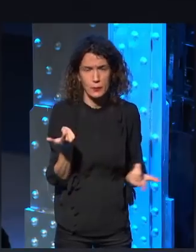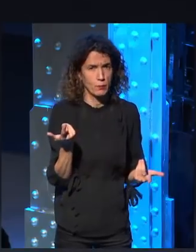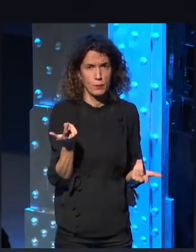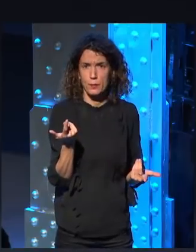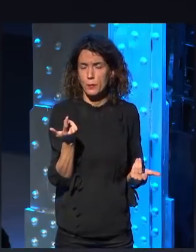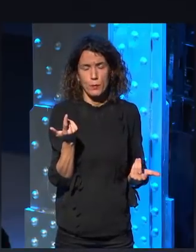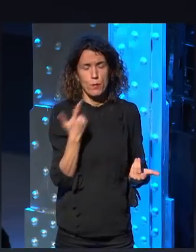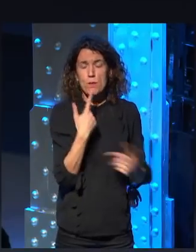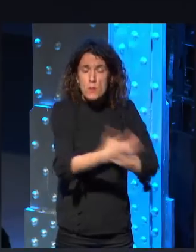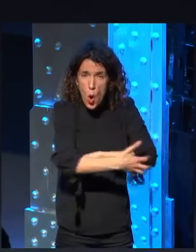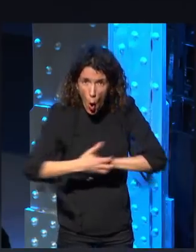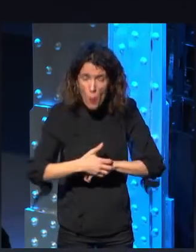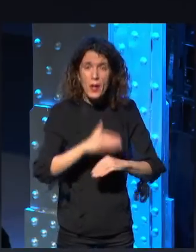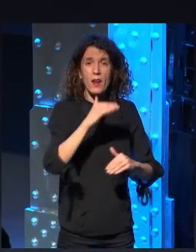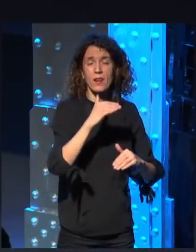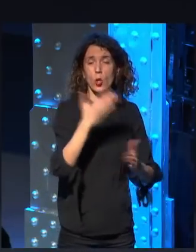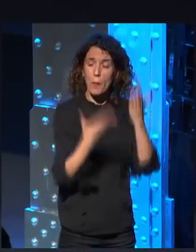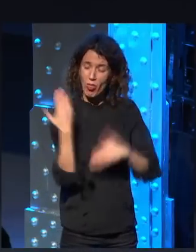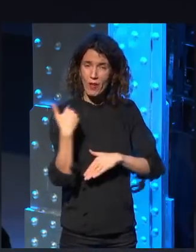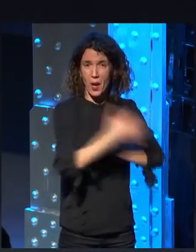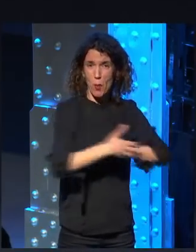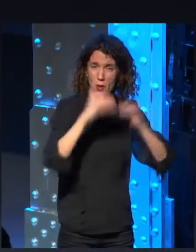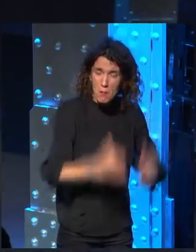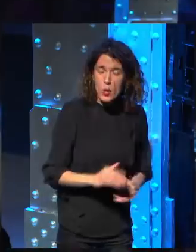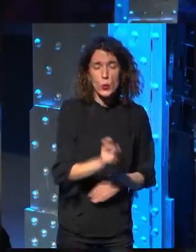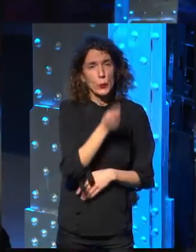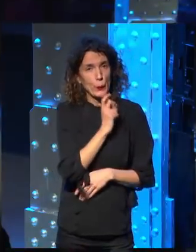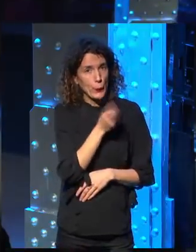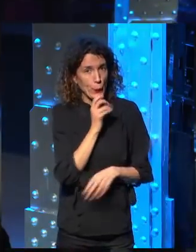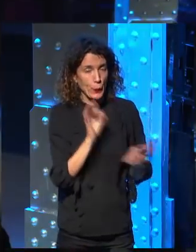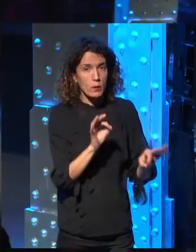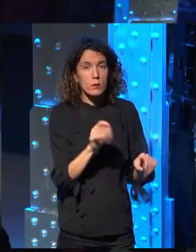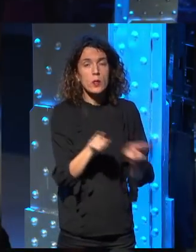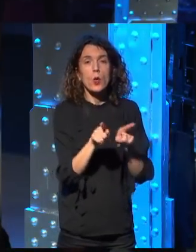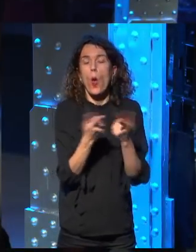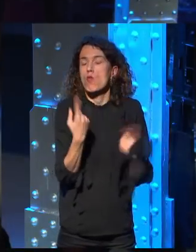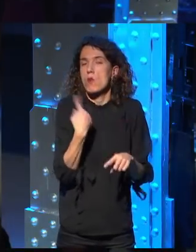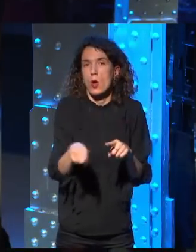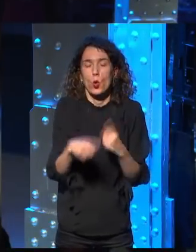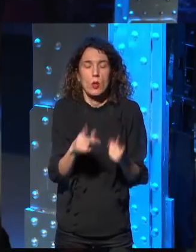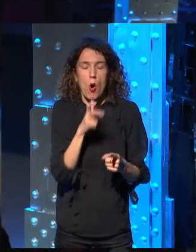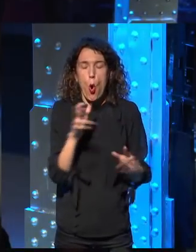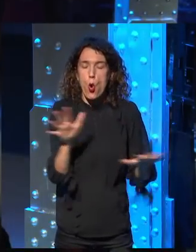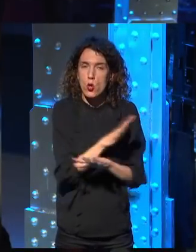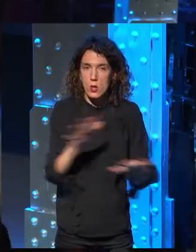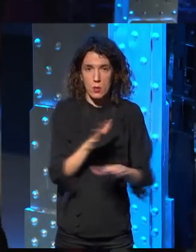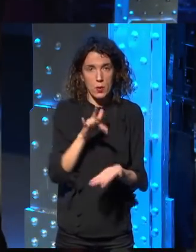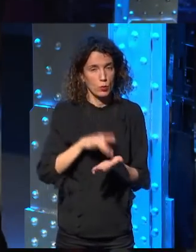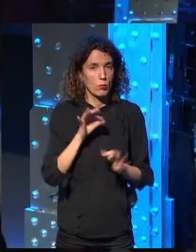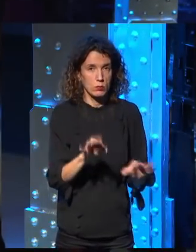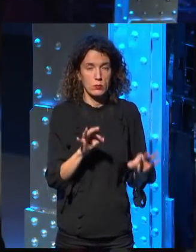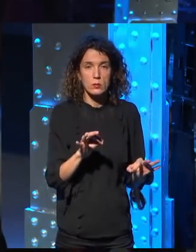pobres no sean tan pobres como antes. Claro, eso es una cosa terrible que está pasando